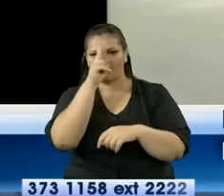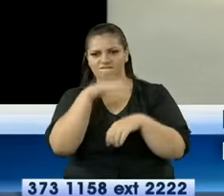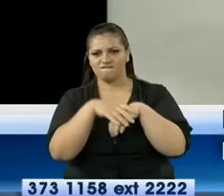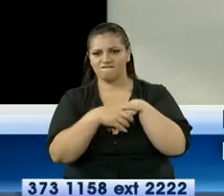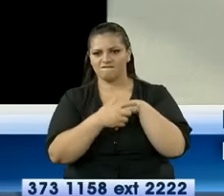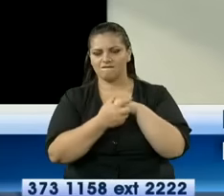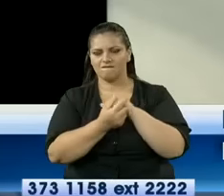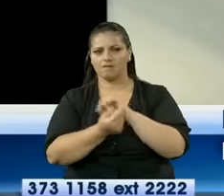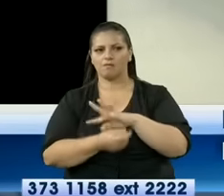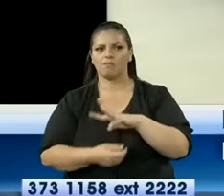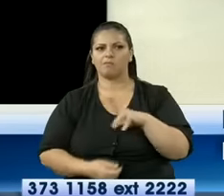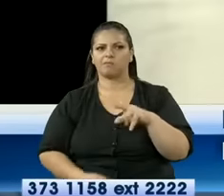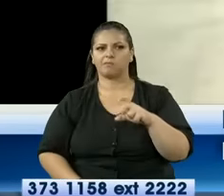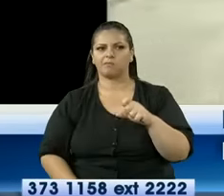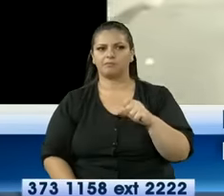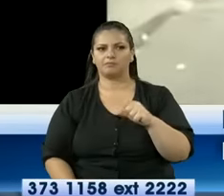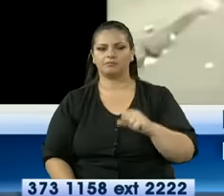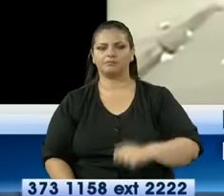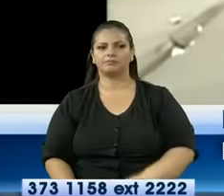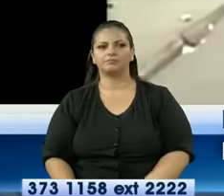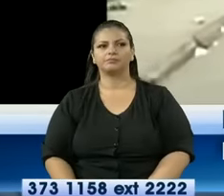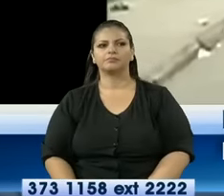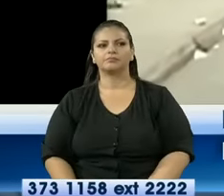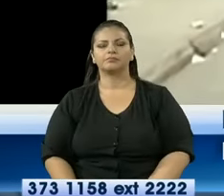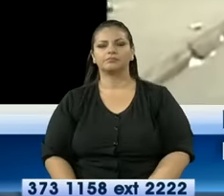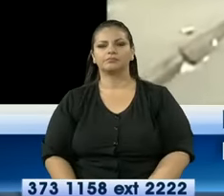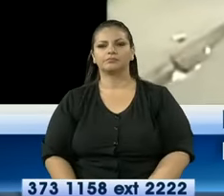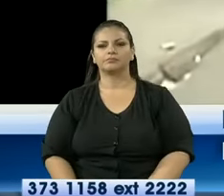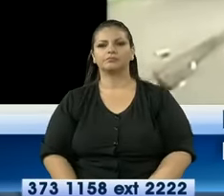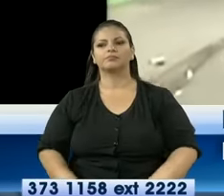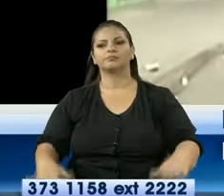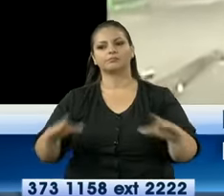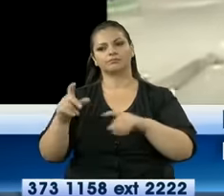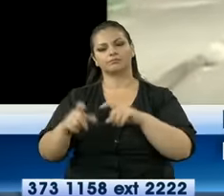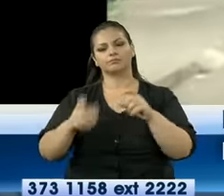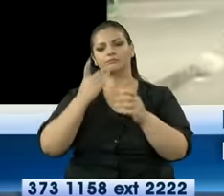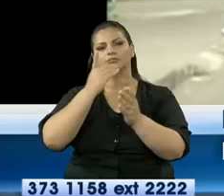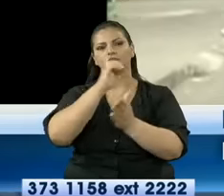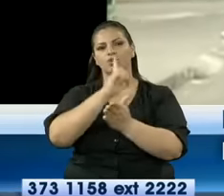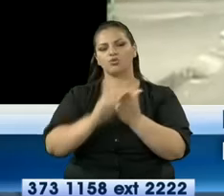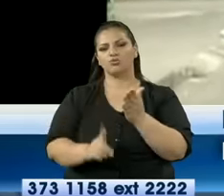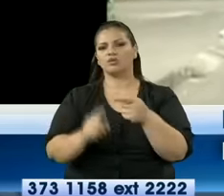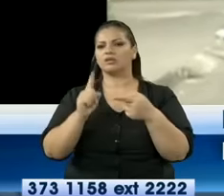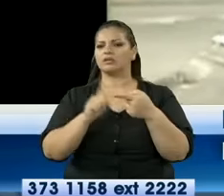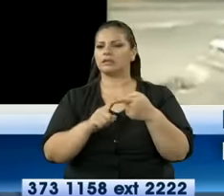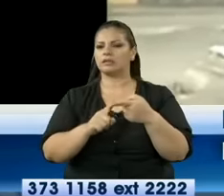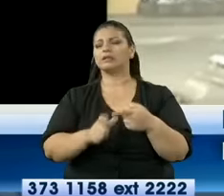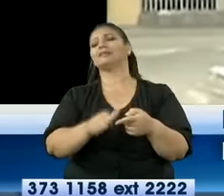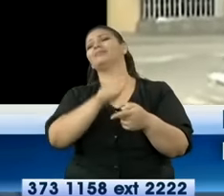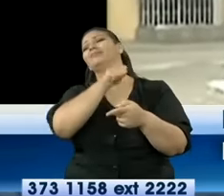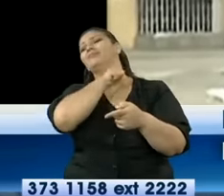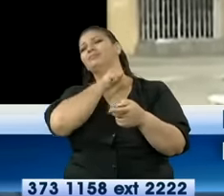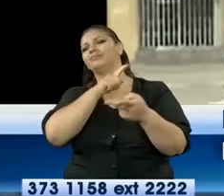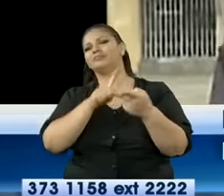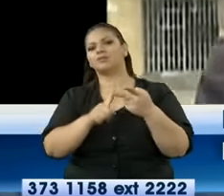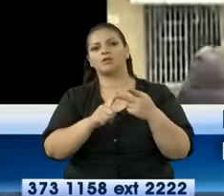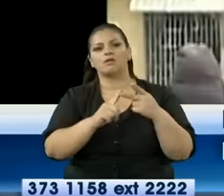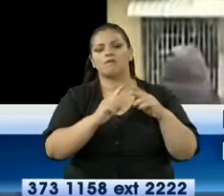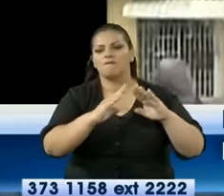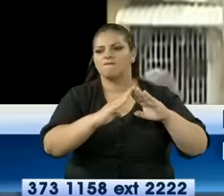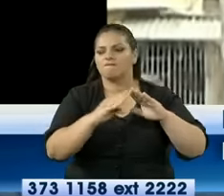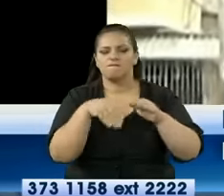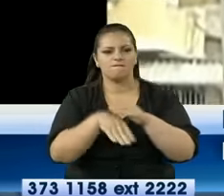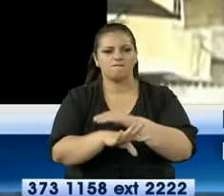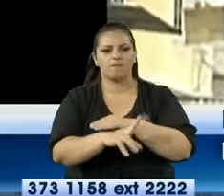antisociales. Los habitantes del sector denuncian asaltos, denuncian robos a domicilios y